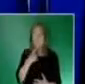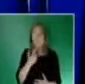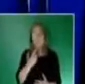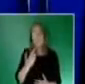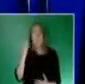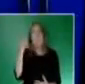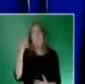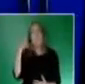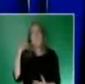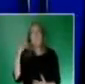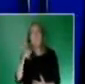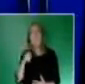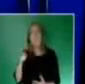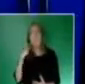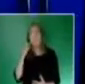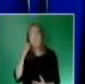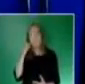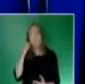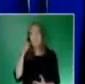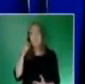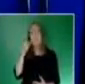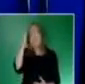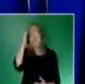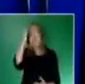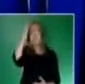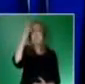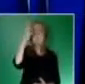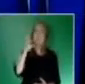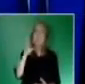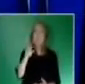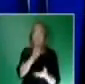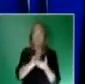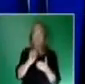Epicurio Seneca los Aymara